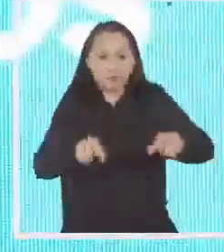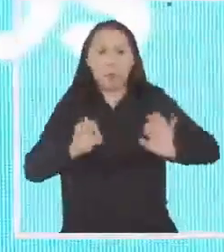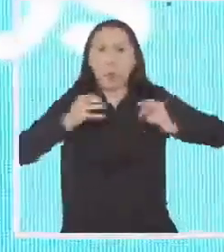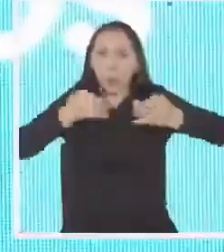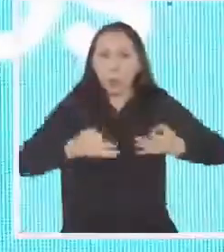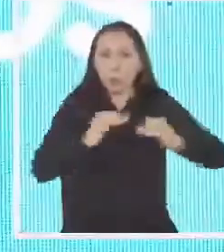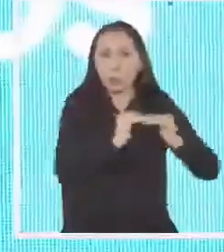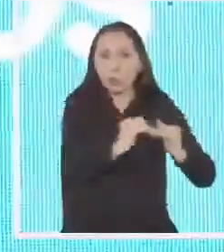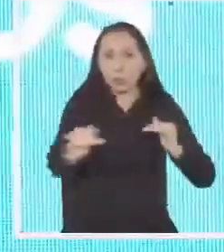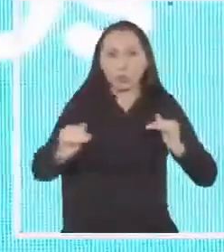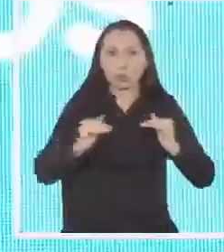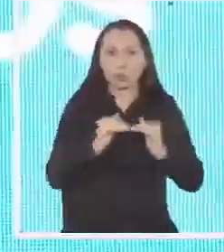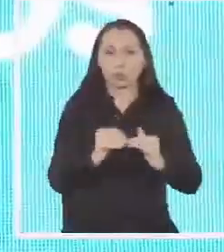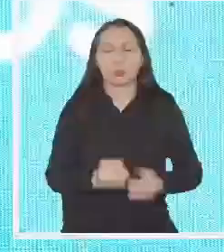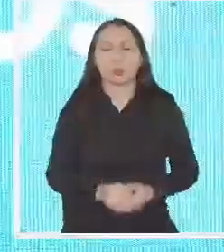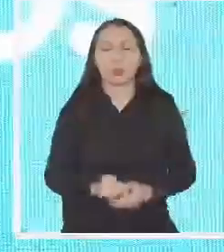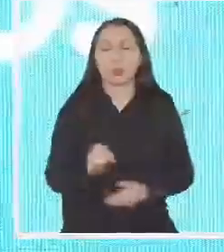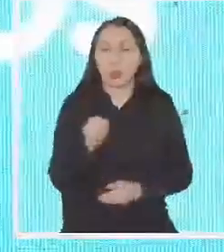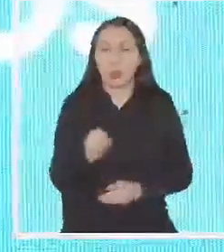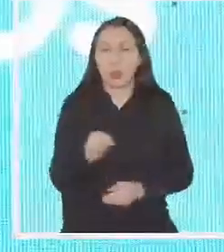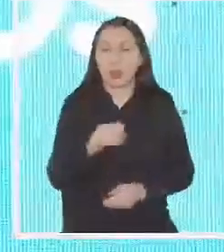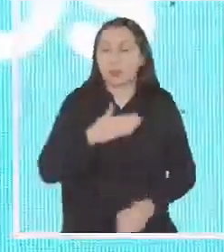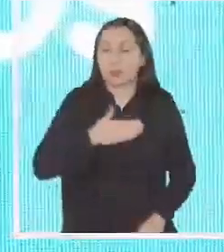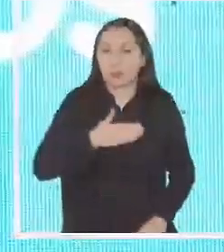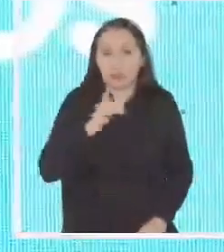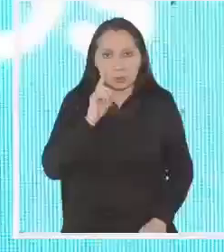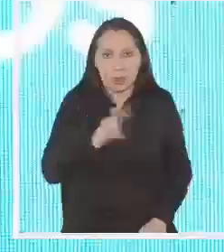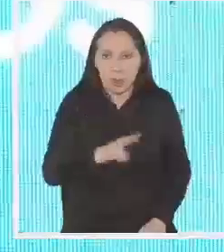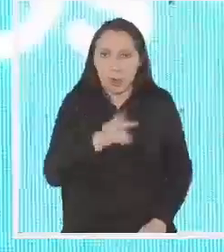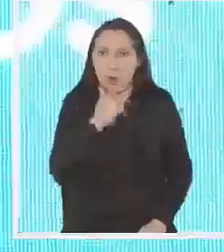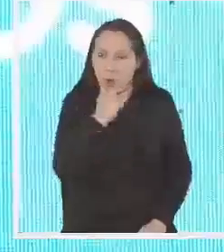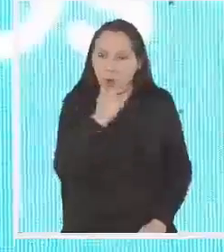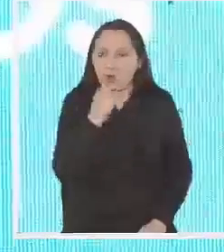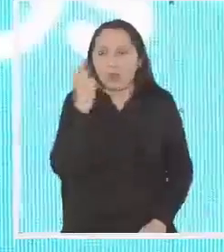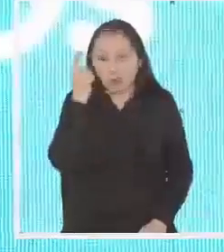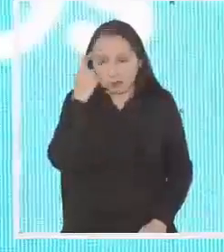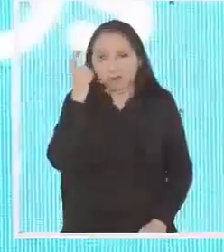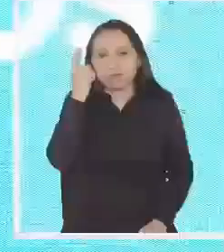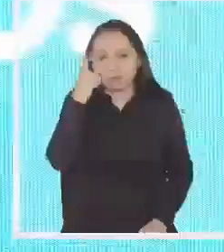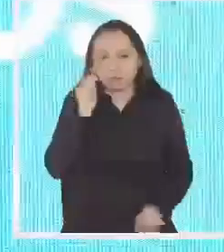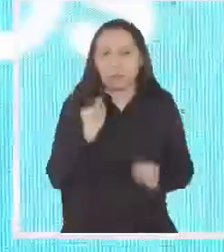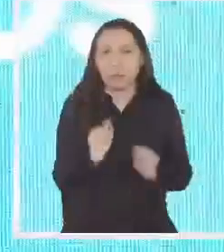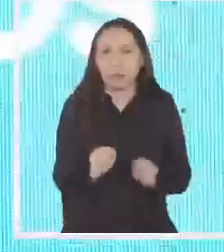ahí no me cabe ninguna duda que